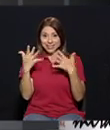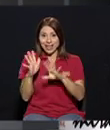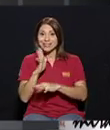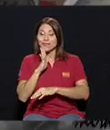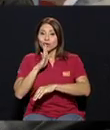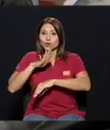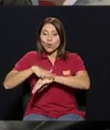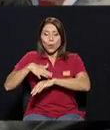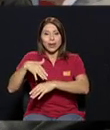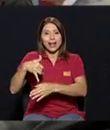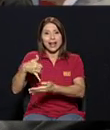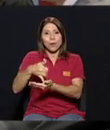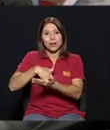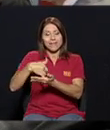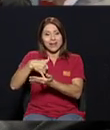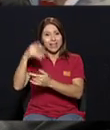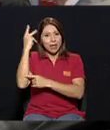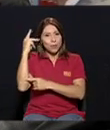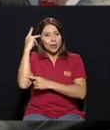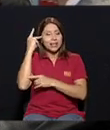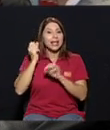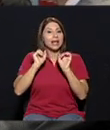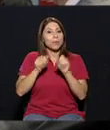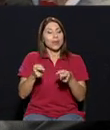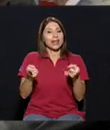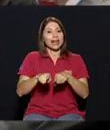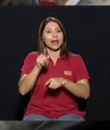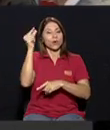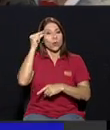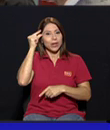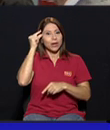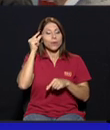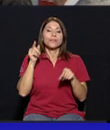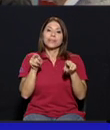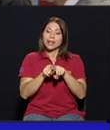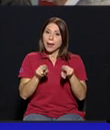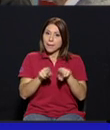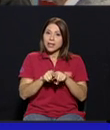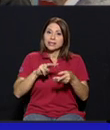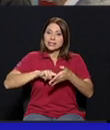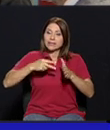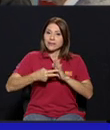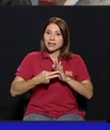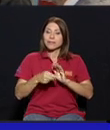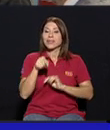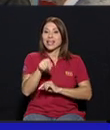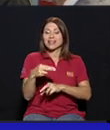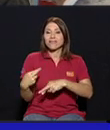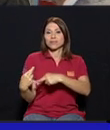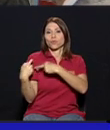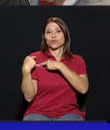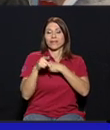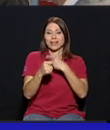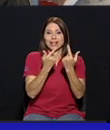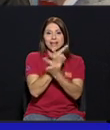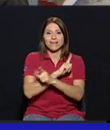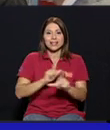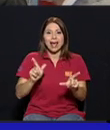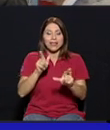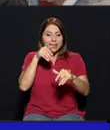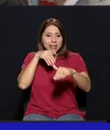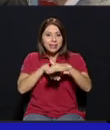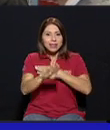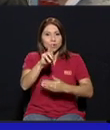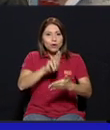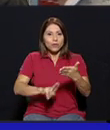a la vulnerabilidad política que puede generar un gobierno, sino también es esa responsabilidad y esa libertad al interno